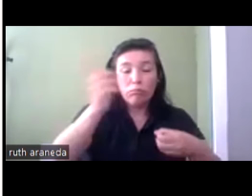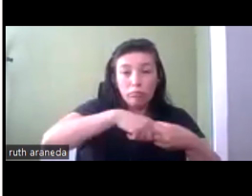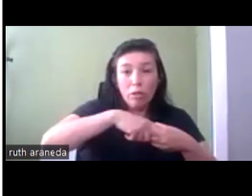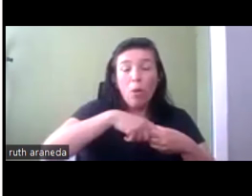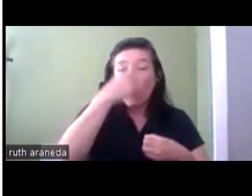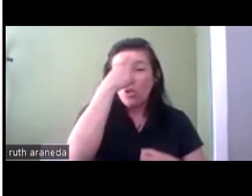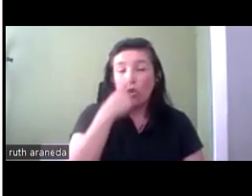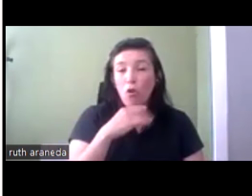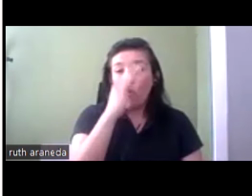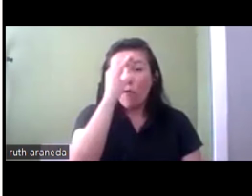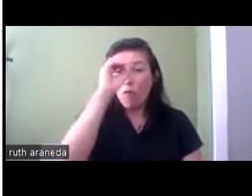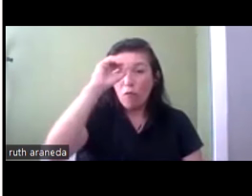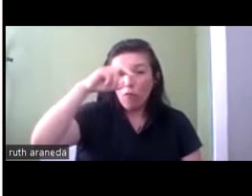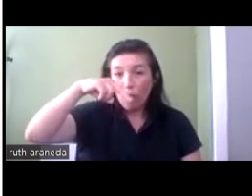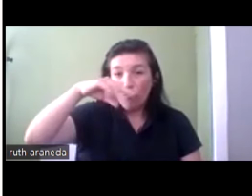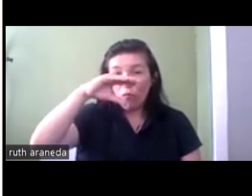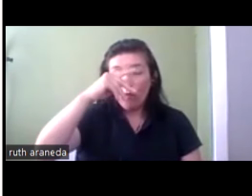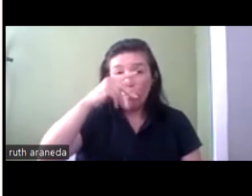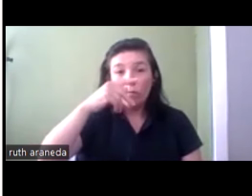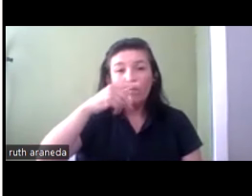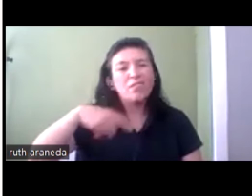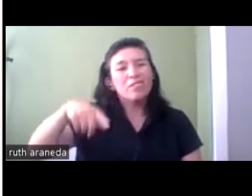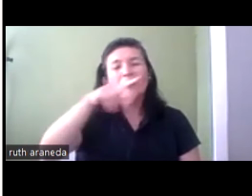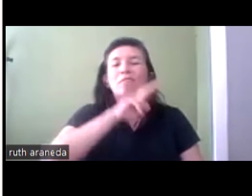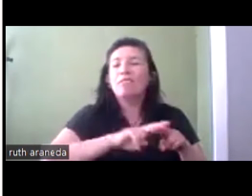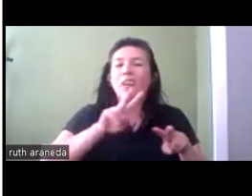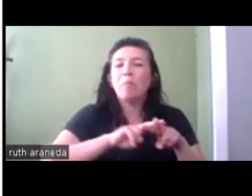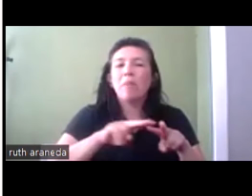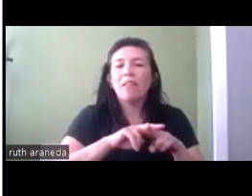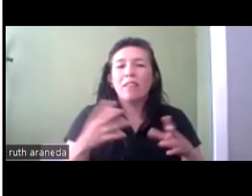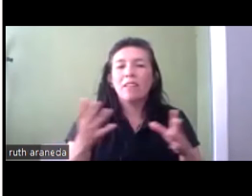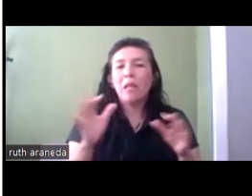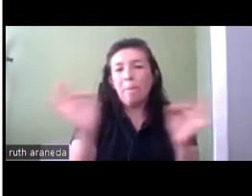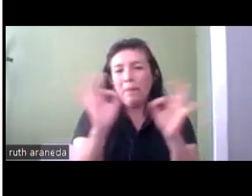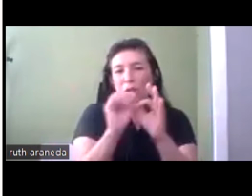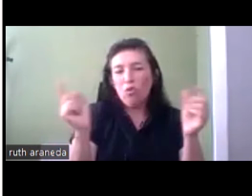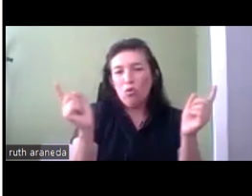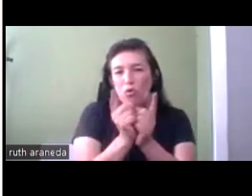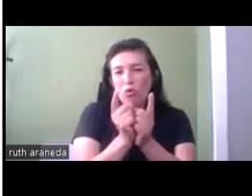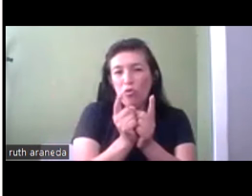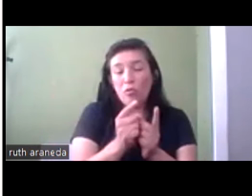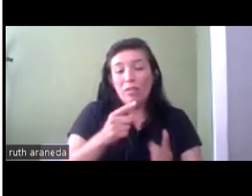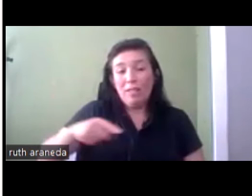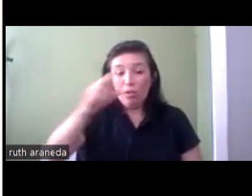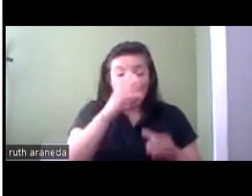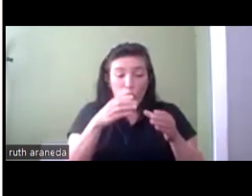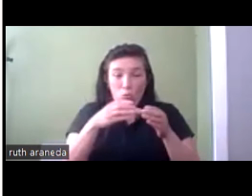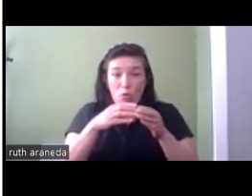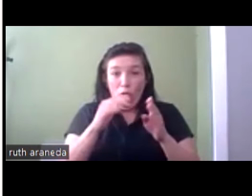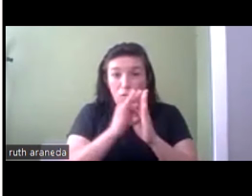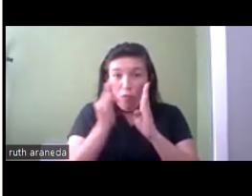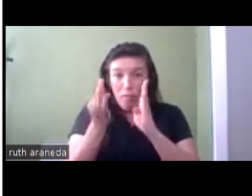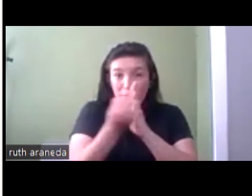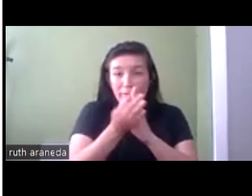Cultura Diaguita, nosotros vamos a hacer una breve explicación de lo que hemos hecho nosotros como fundación a